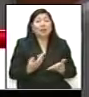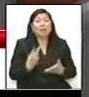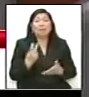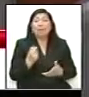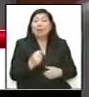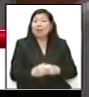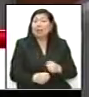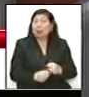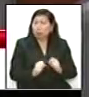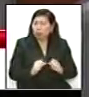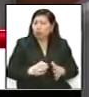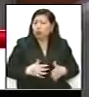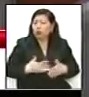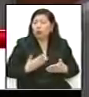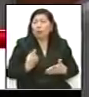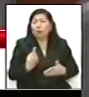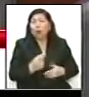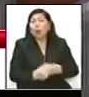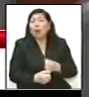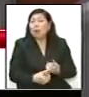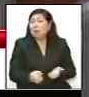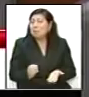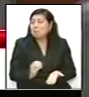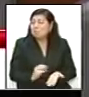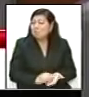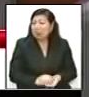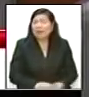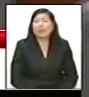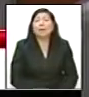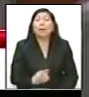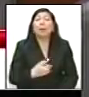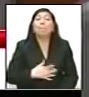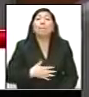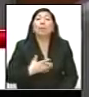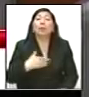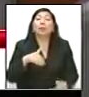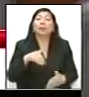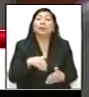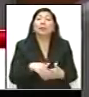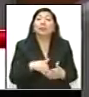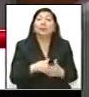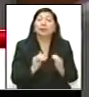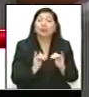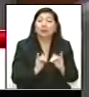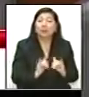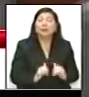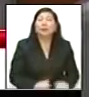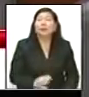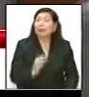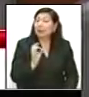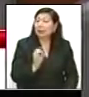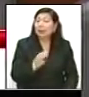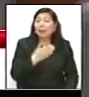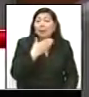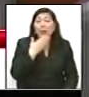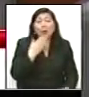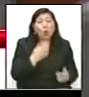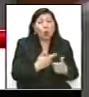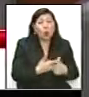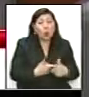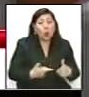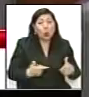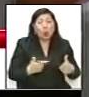años y posiblemente por unos años más, para poder ganar las elecciones y ubicarse siempre en el mejor lugar